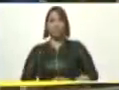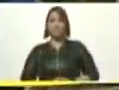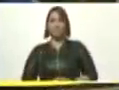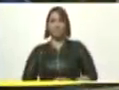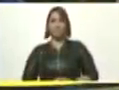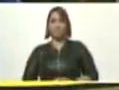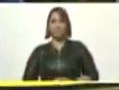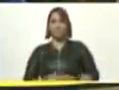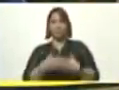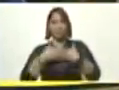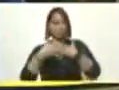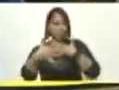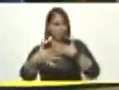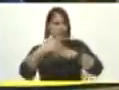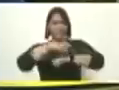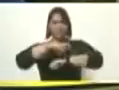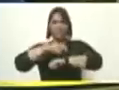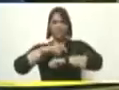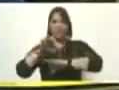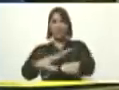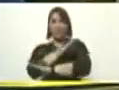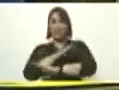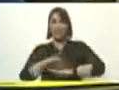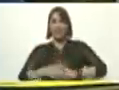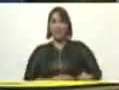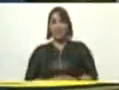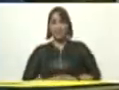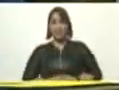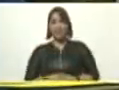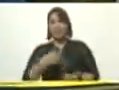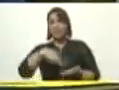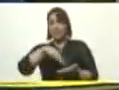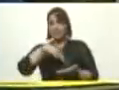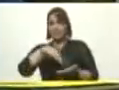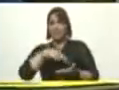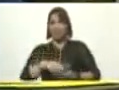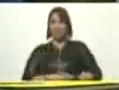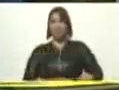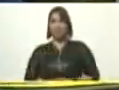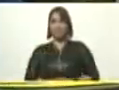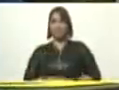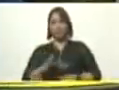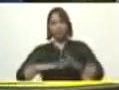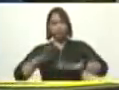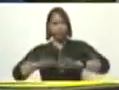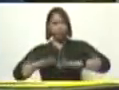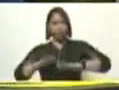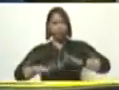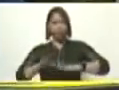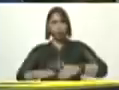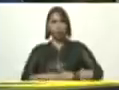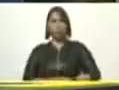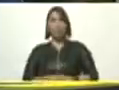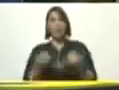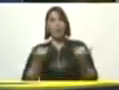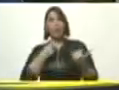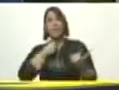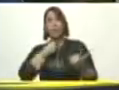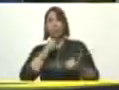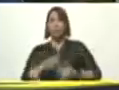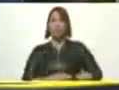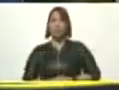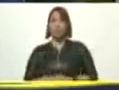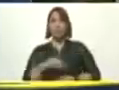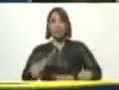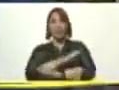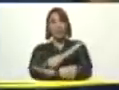cuando pasó el tiempo cantarte de salsa y educar a tumbadora y ahora me gustaría hacer